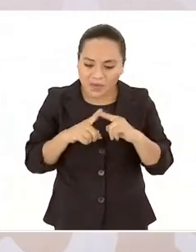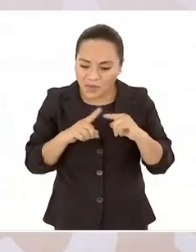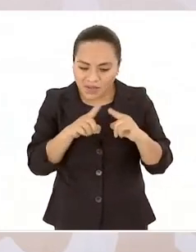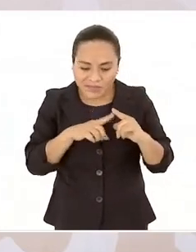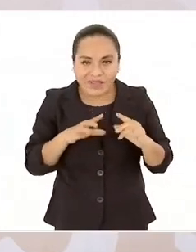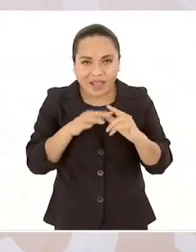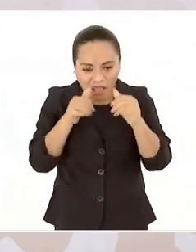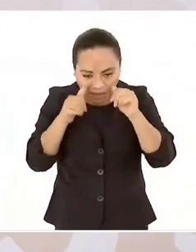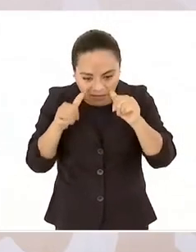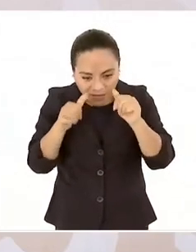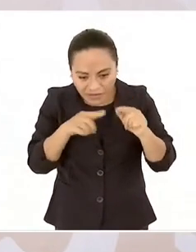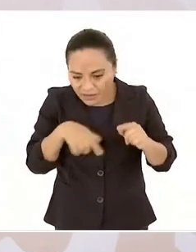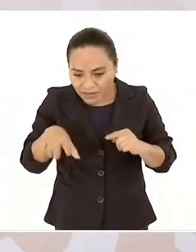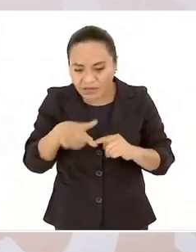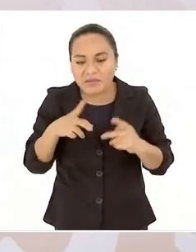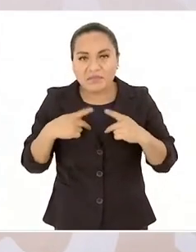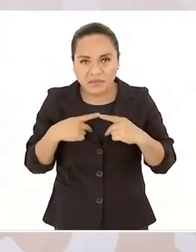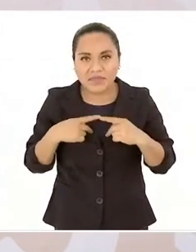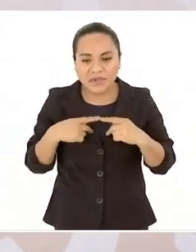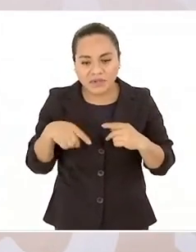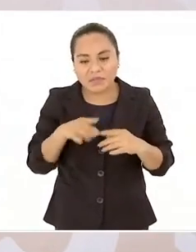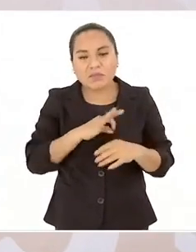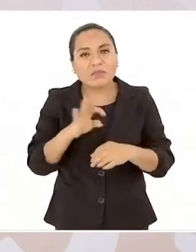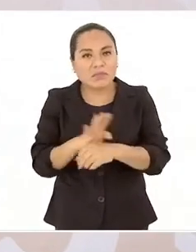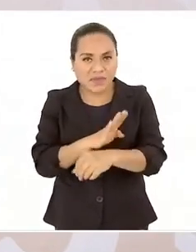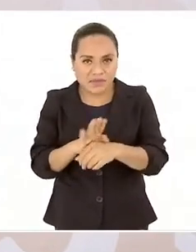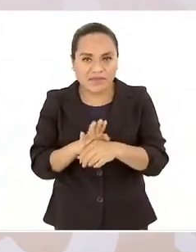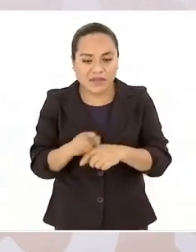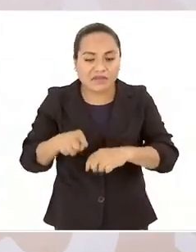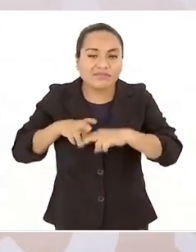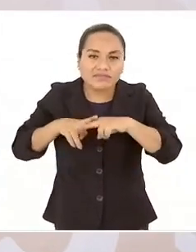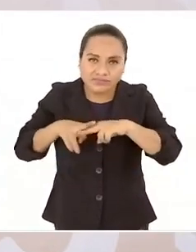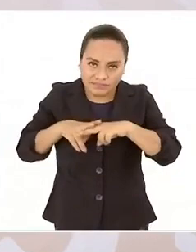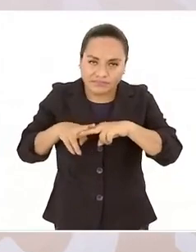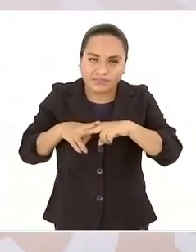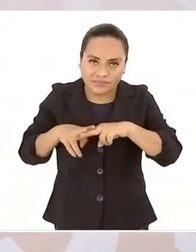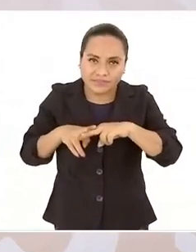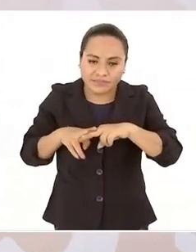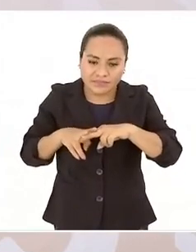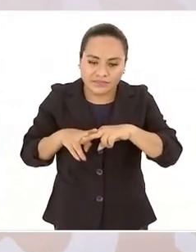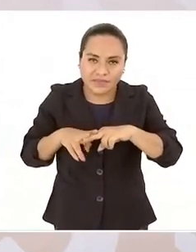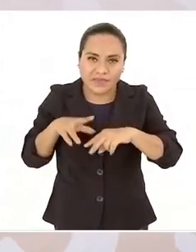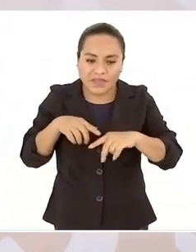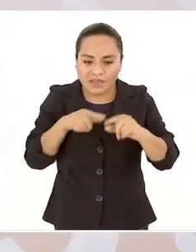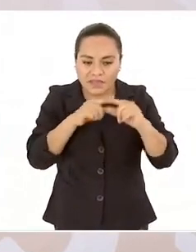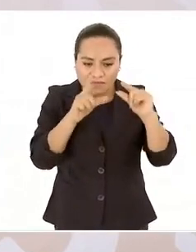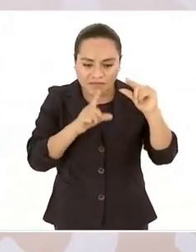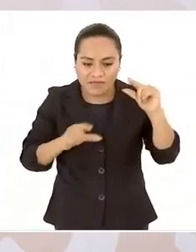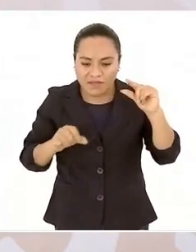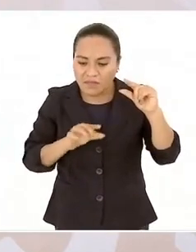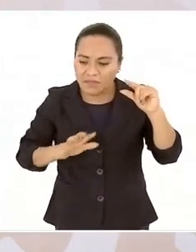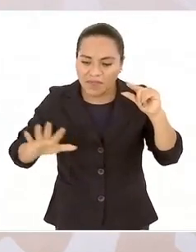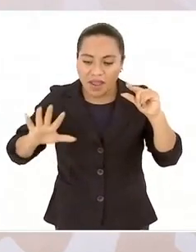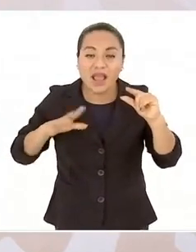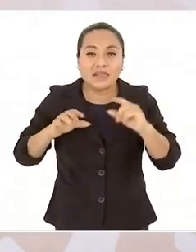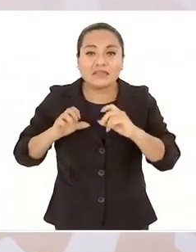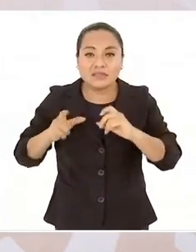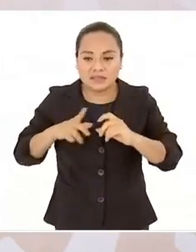para que ese ferrocarril vuelva a funcionar.